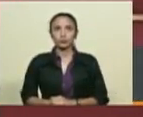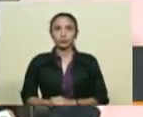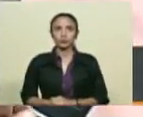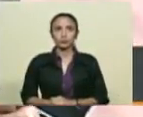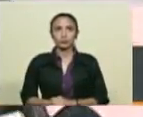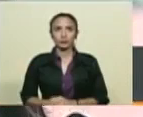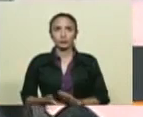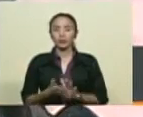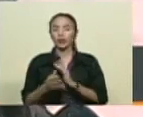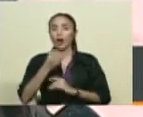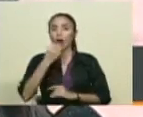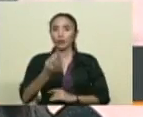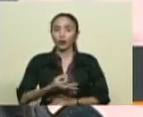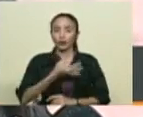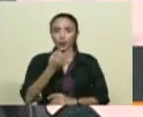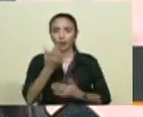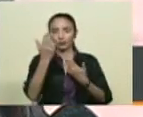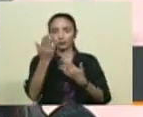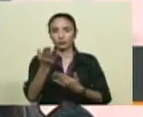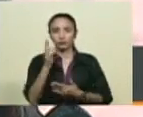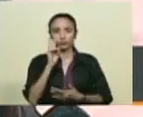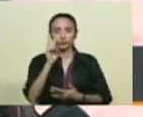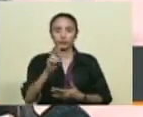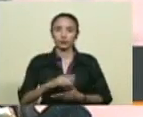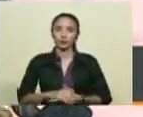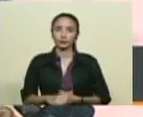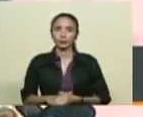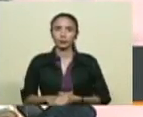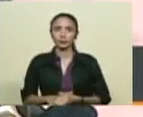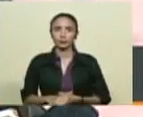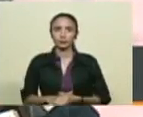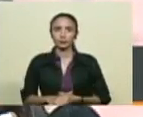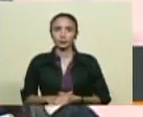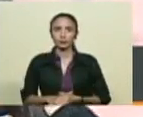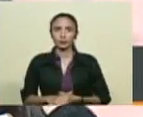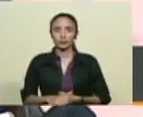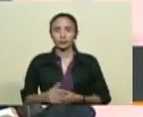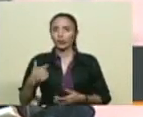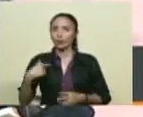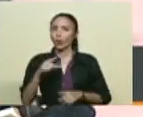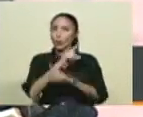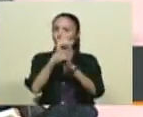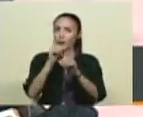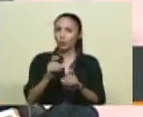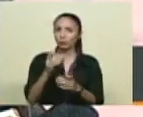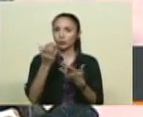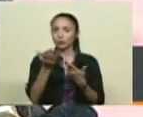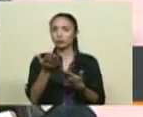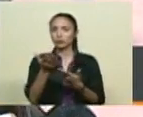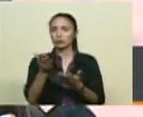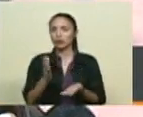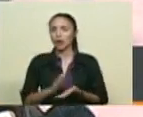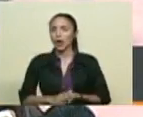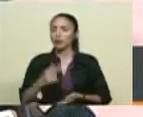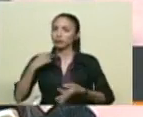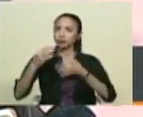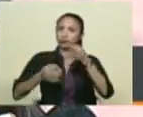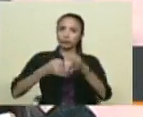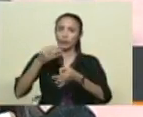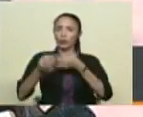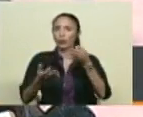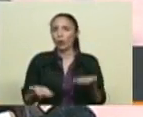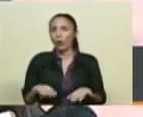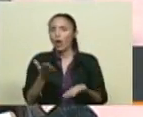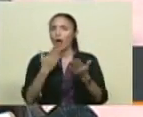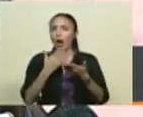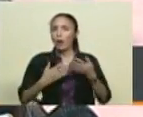Buenas tardes, presidente. Nelitza Matusalén, de Radio Nacional de Venezuela. Le quería preguntar, usted habló de que